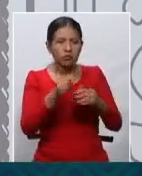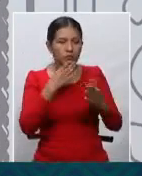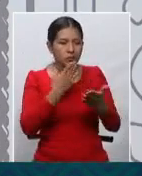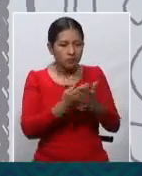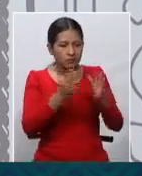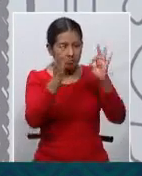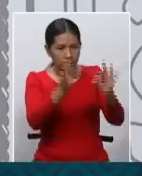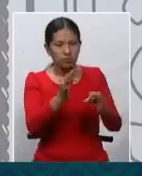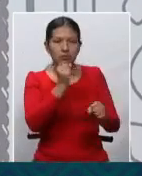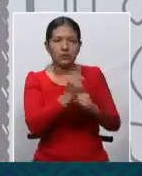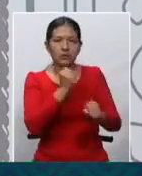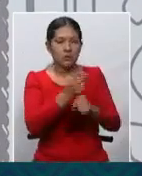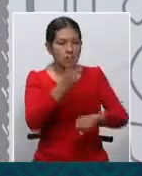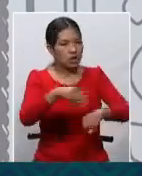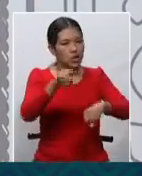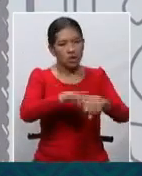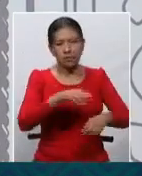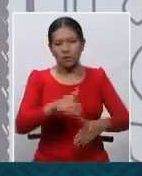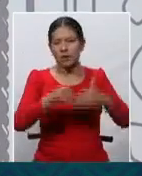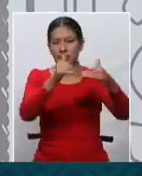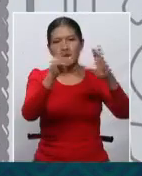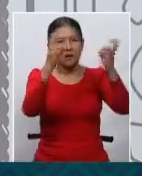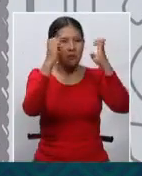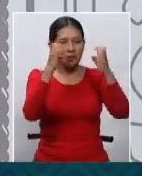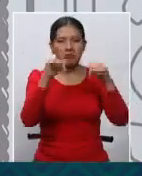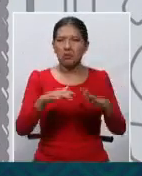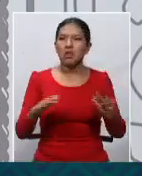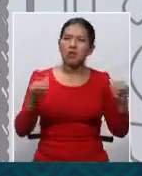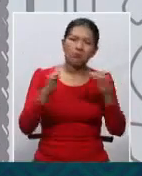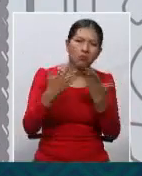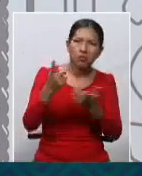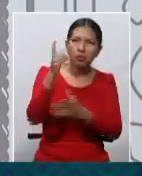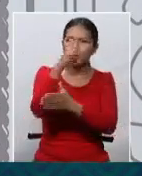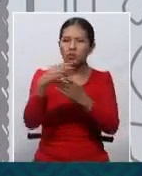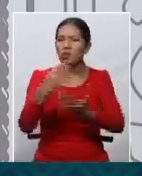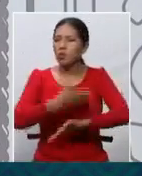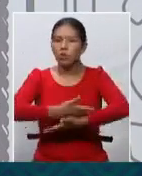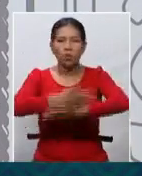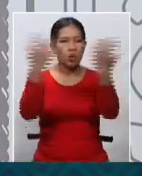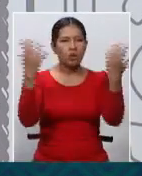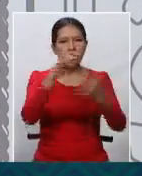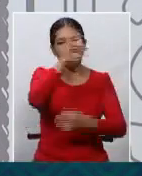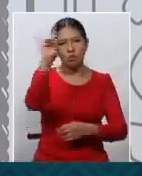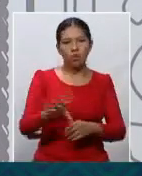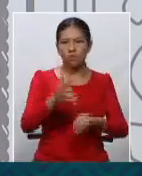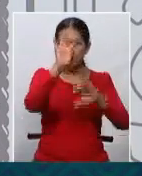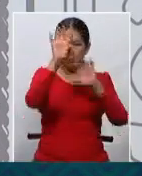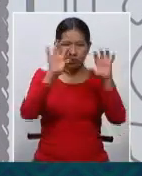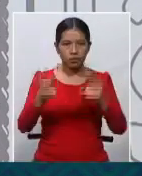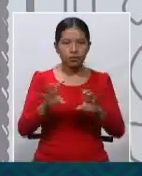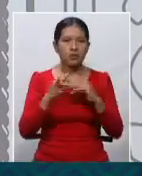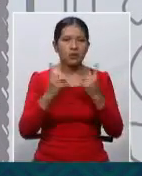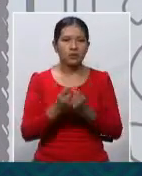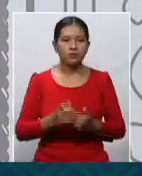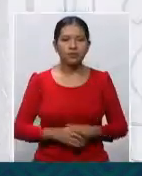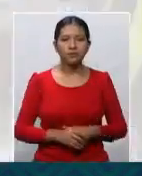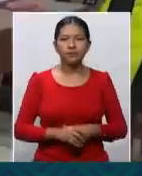normal desarrollo de las actividades educativas, sea en La Paz, sea en Chuquisaca, en todos los departamentos. Si hay ausencia, entonces habrá